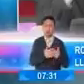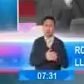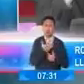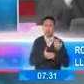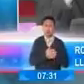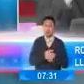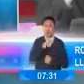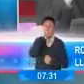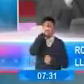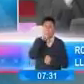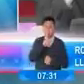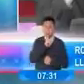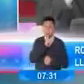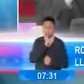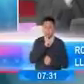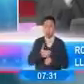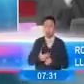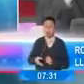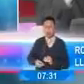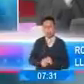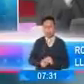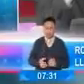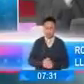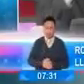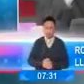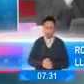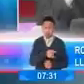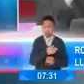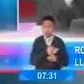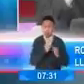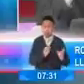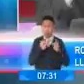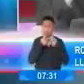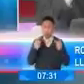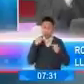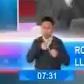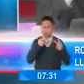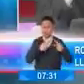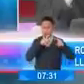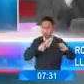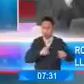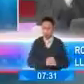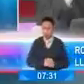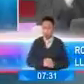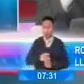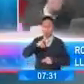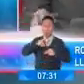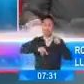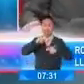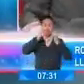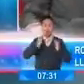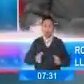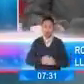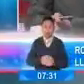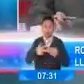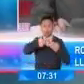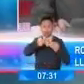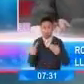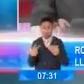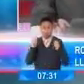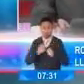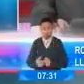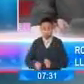es que se hizo con dolo, ¿no es cierto? Pero ahí hay funcionarios públicos que están siendo investigados, contratistas que habían entregado cheques o que habrían